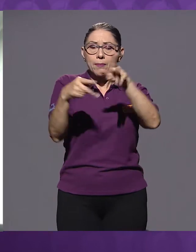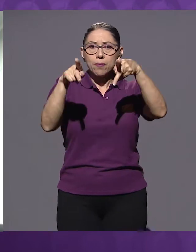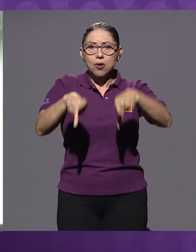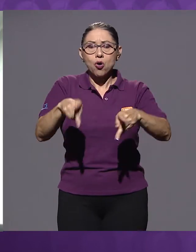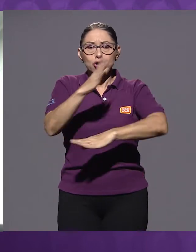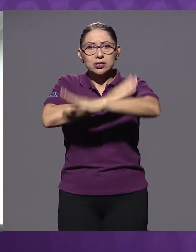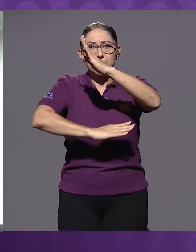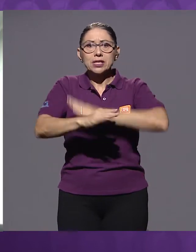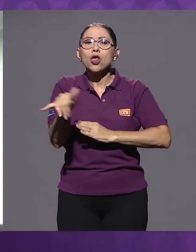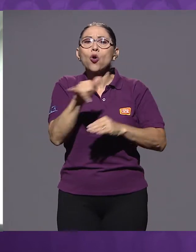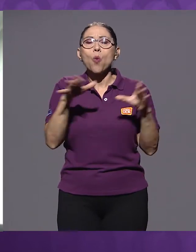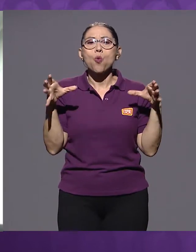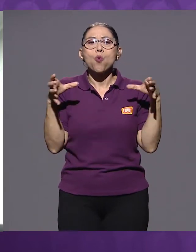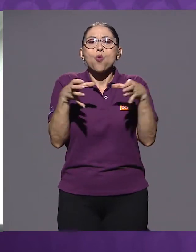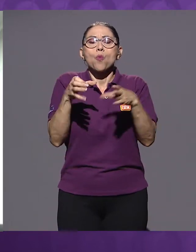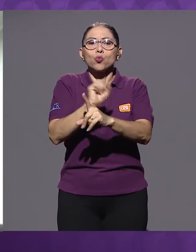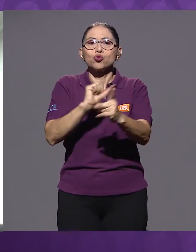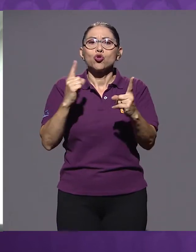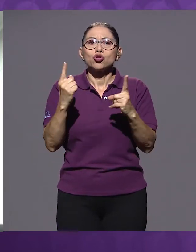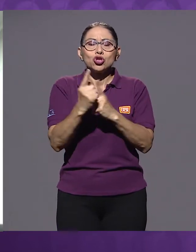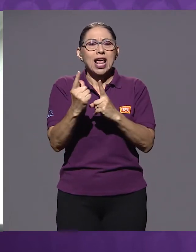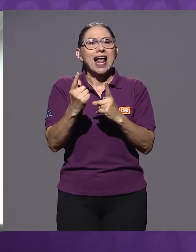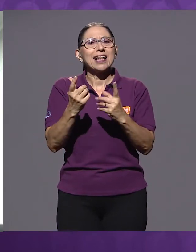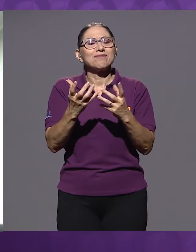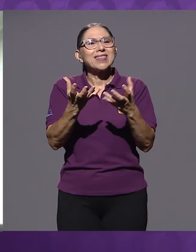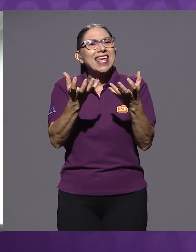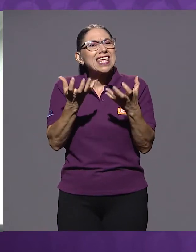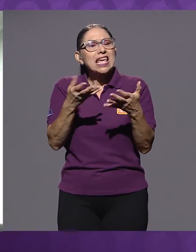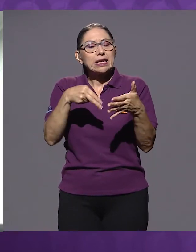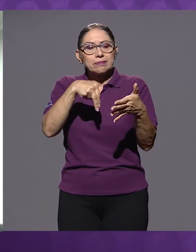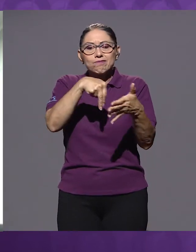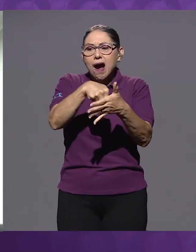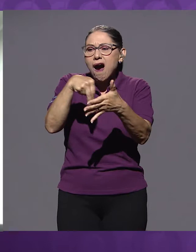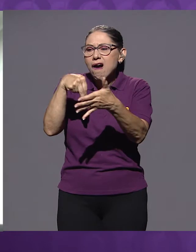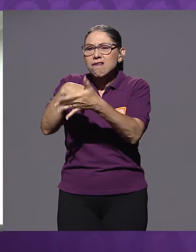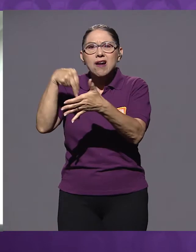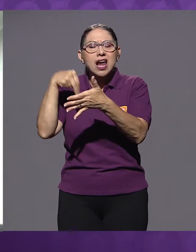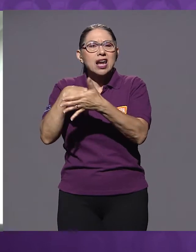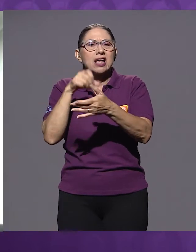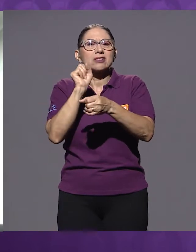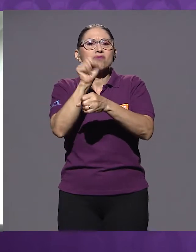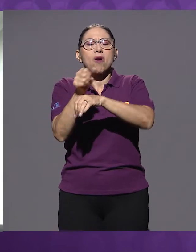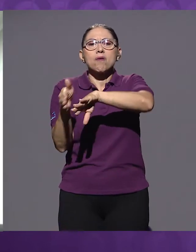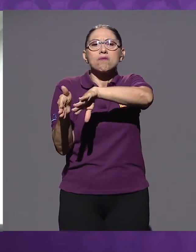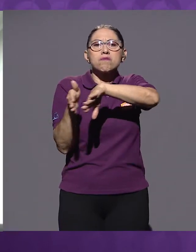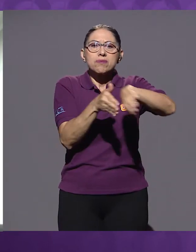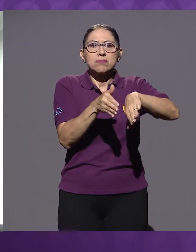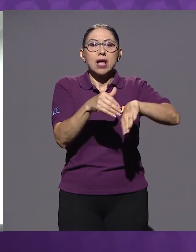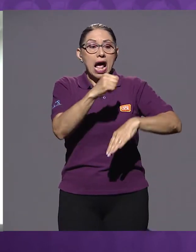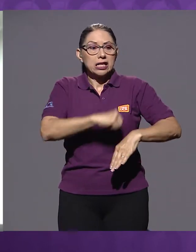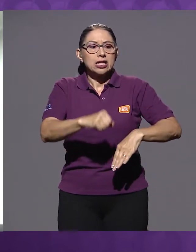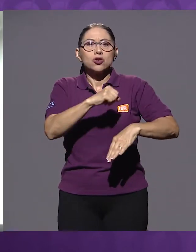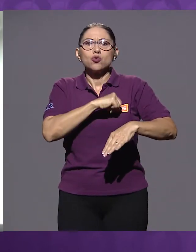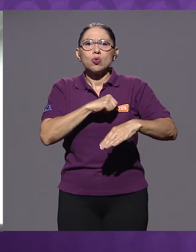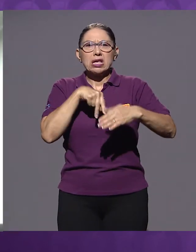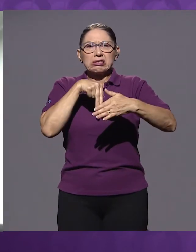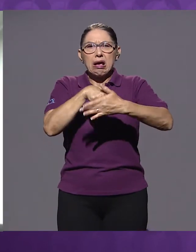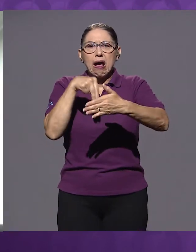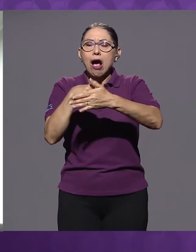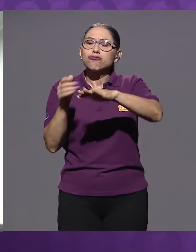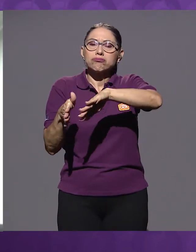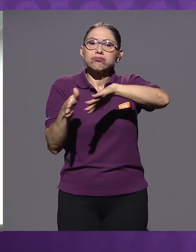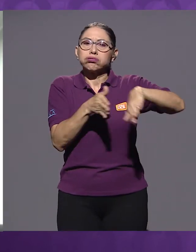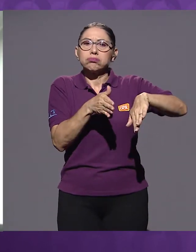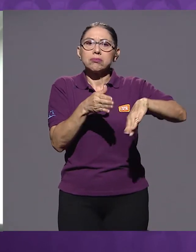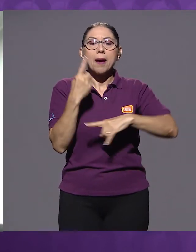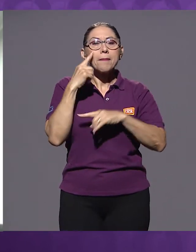discapacidad como un colectivo social que está buscando eliminar esas barreras que hay en los entornos y en las actitudes para poder